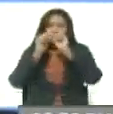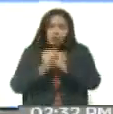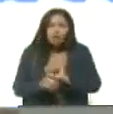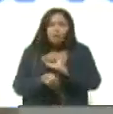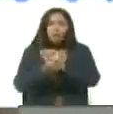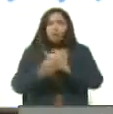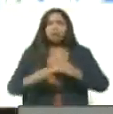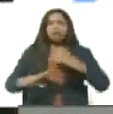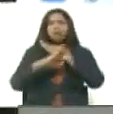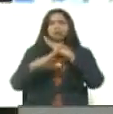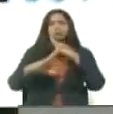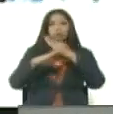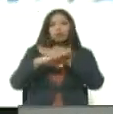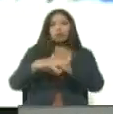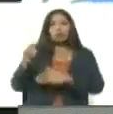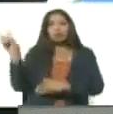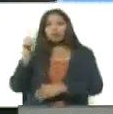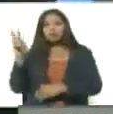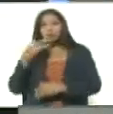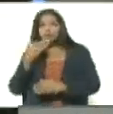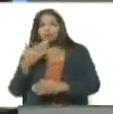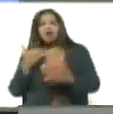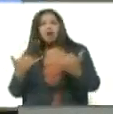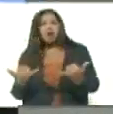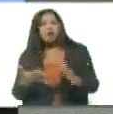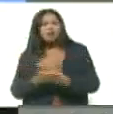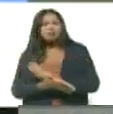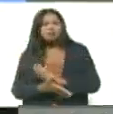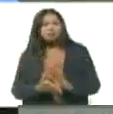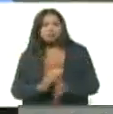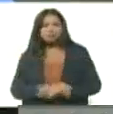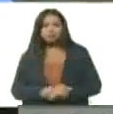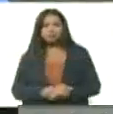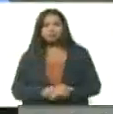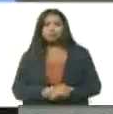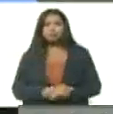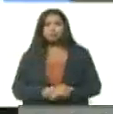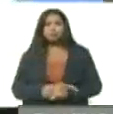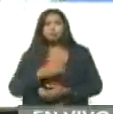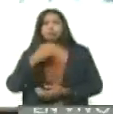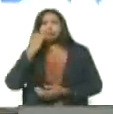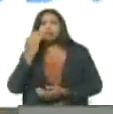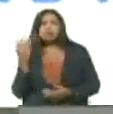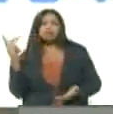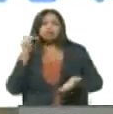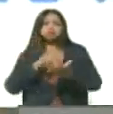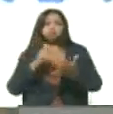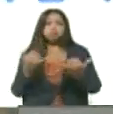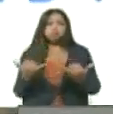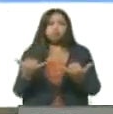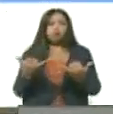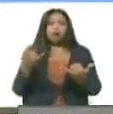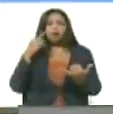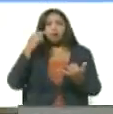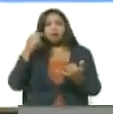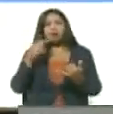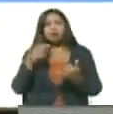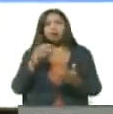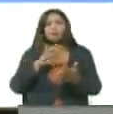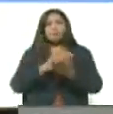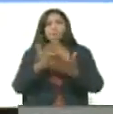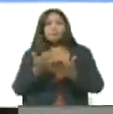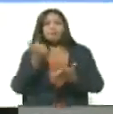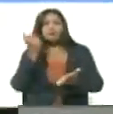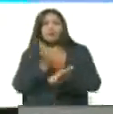sanciones contra Venezuela, ahora recién llegado, con el pasaporte